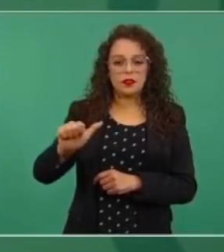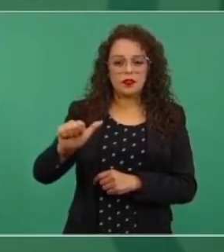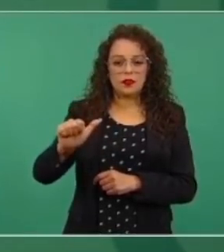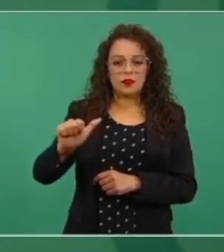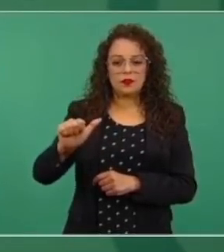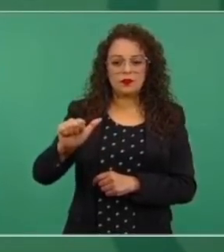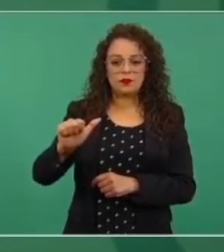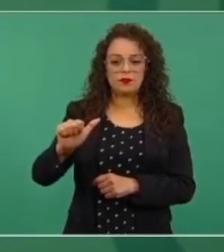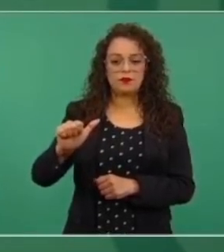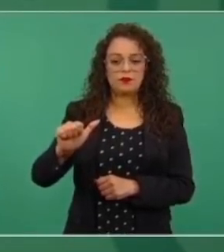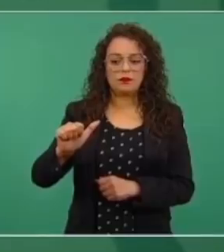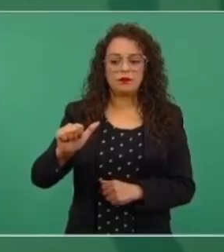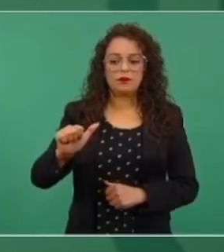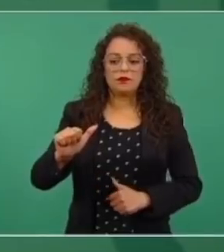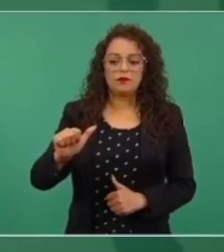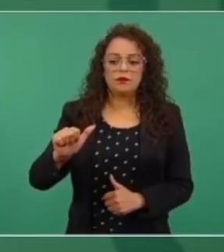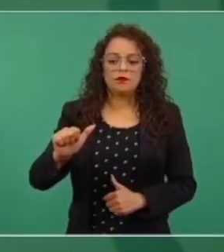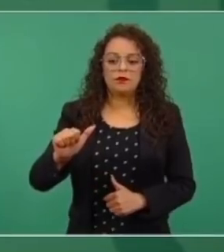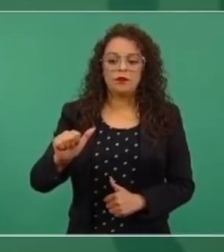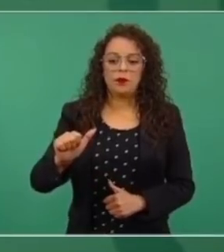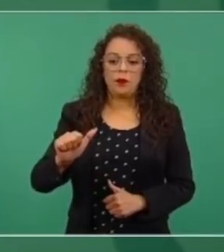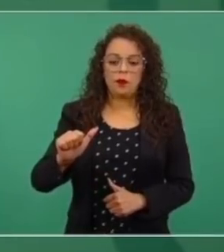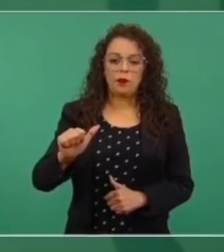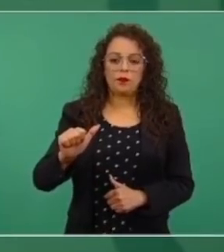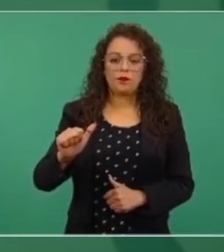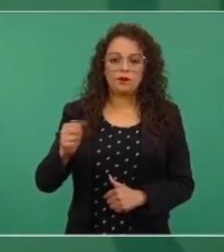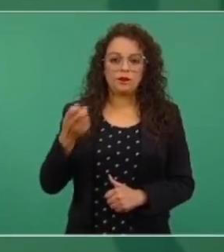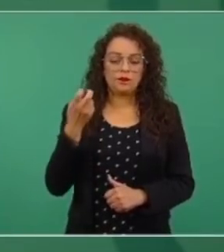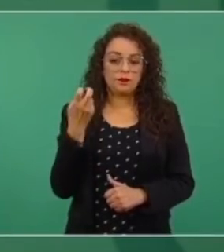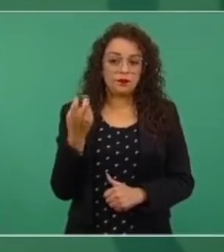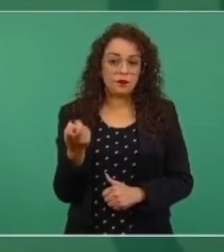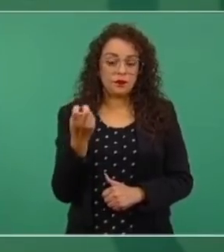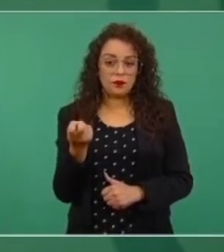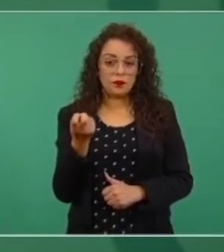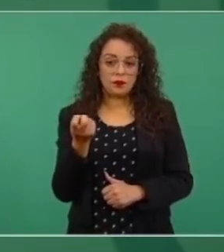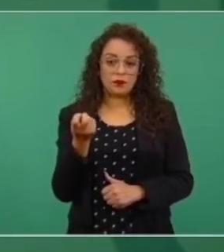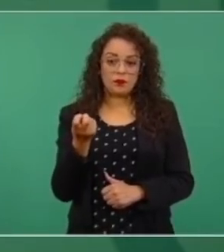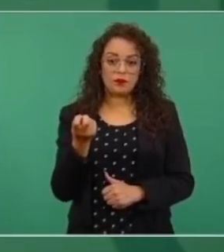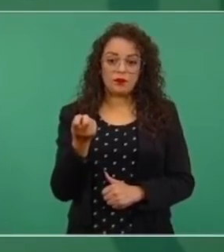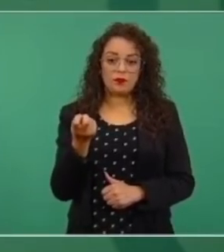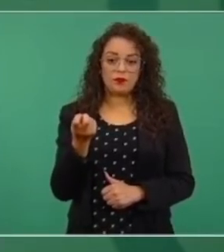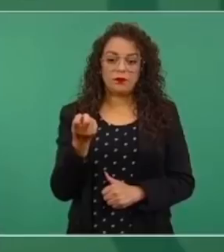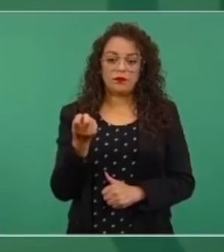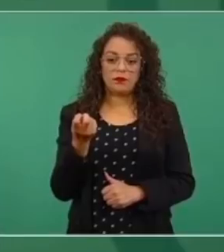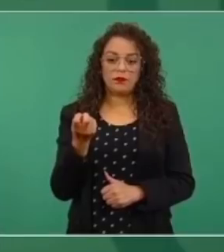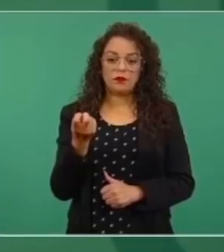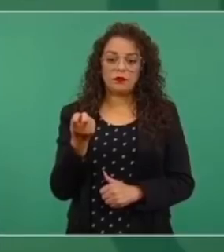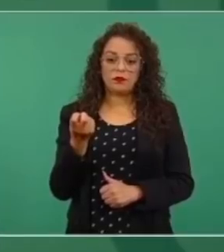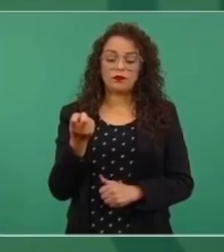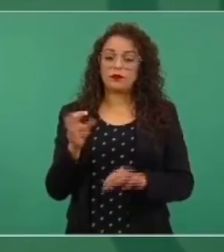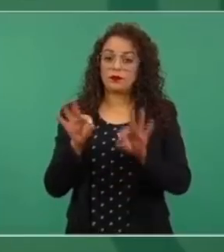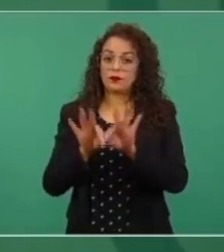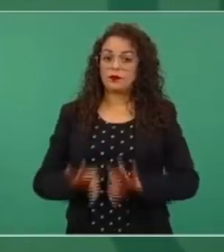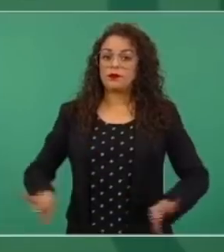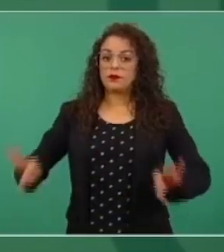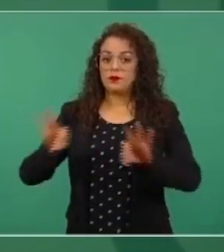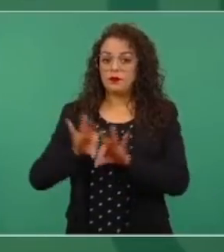que va a ser pues una estación